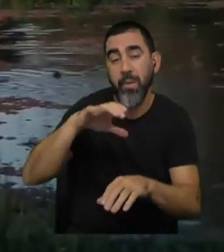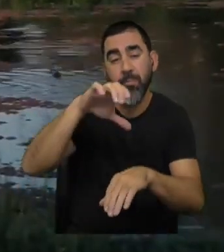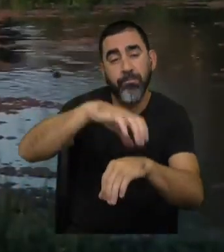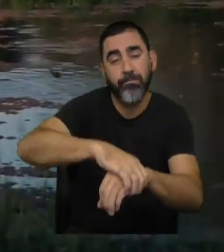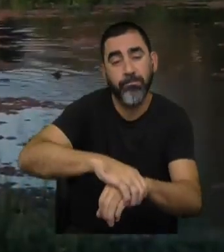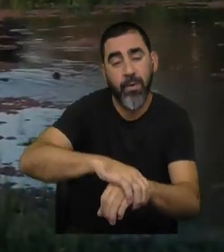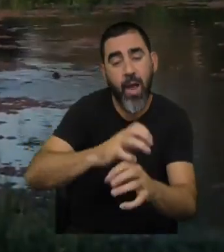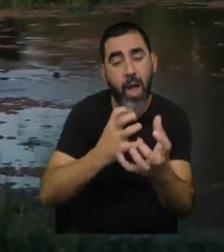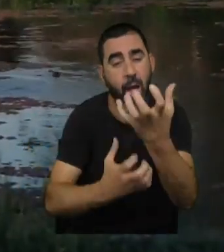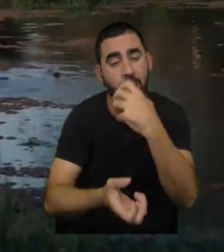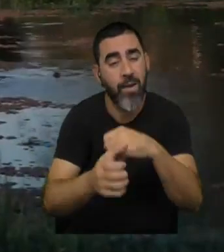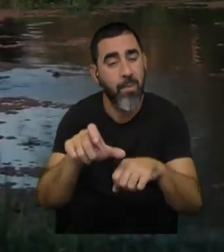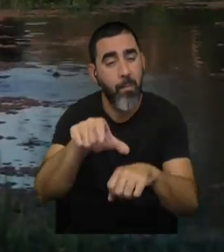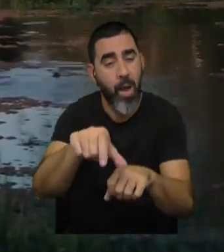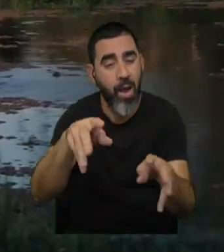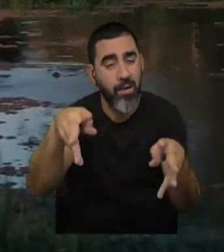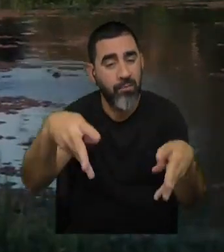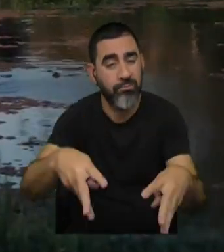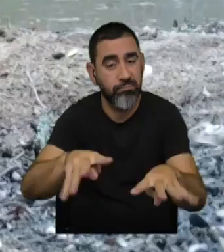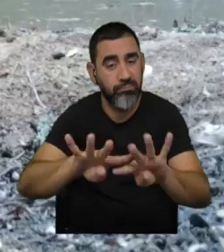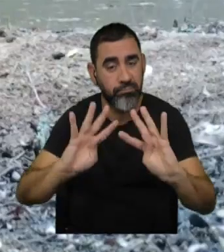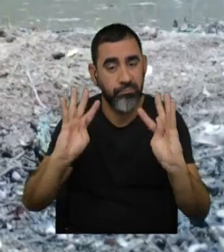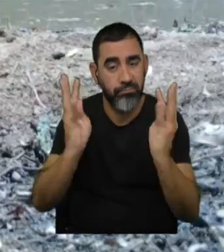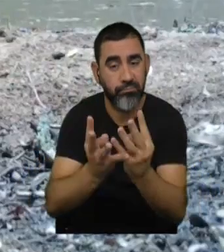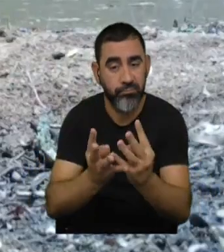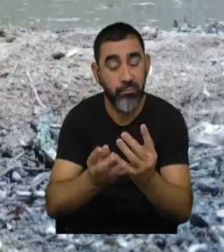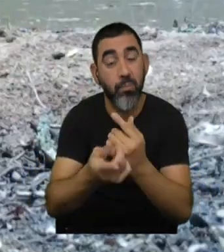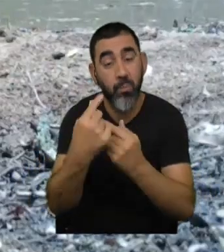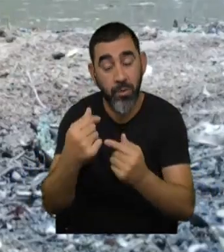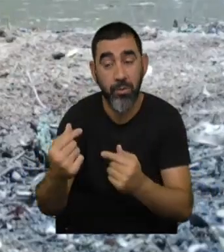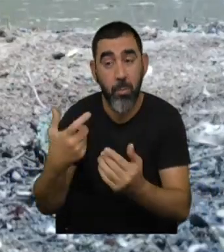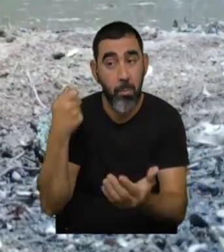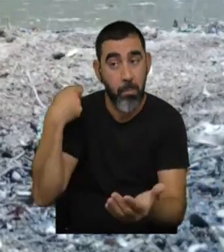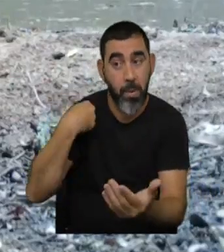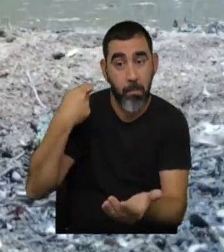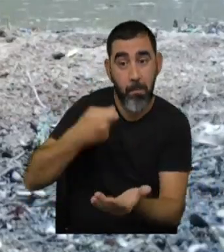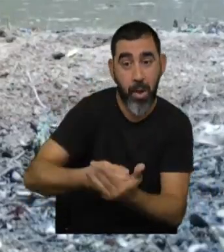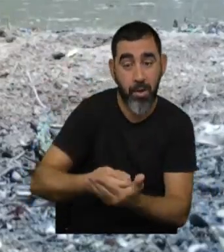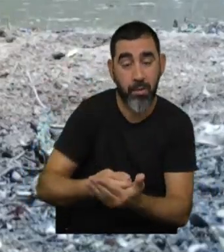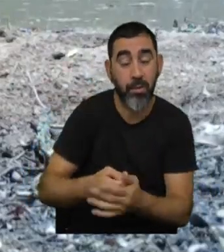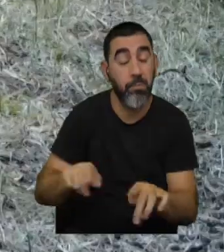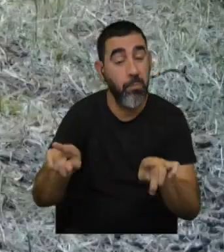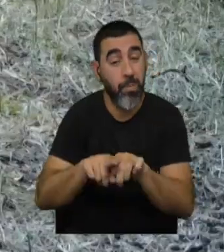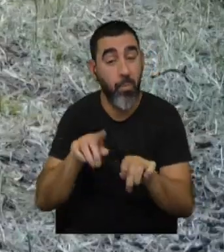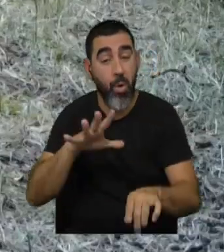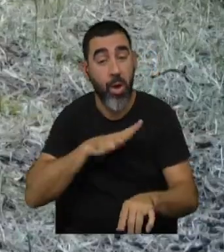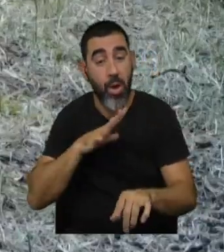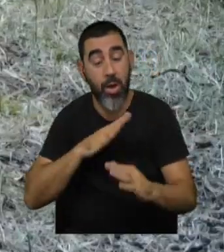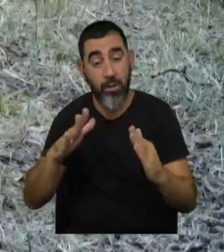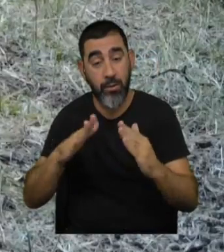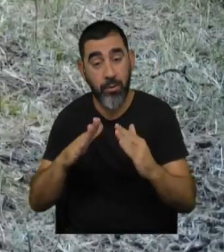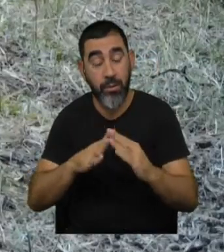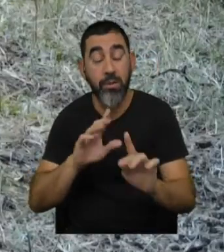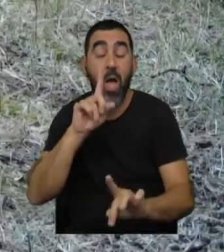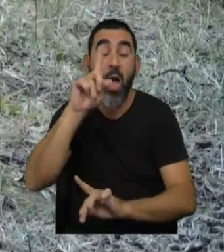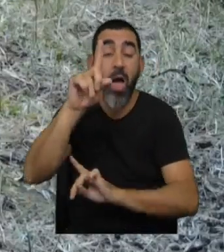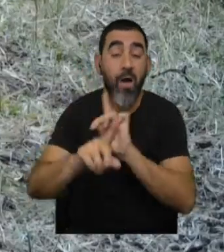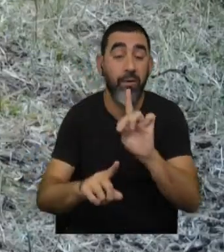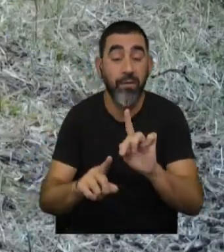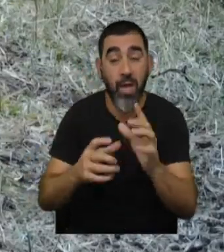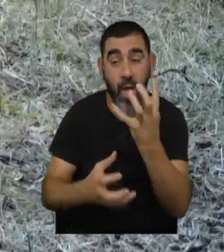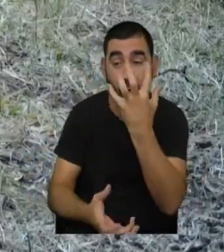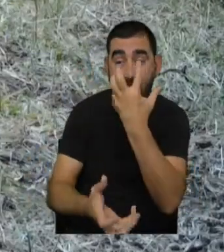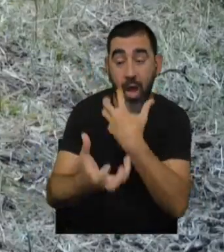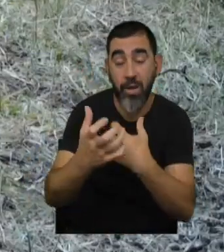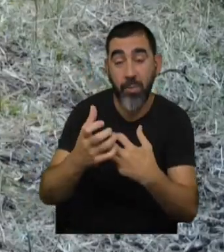capturaran tales ejemplares. Y para eso les pagó. Y lo mismo la tenencia. Hay muchas personas que tienen animales